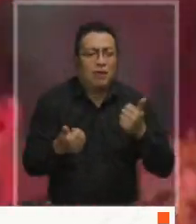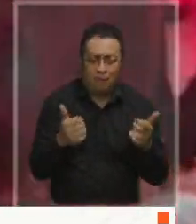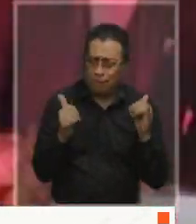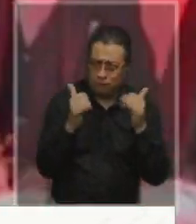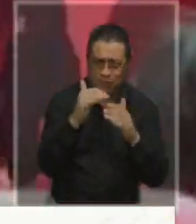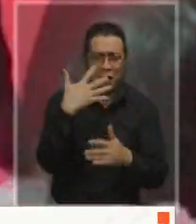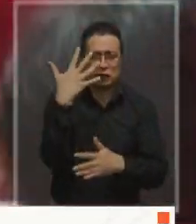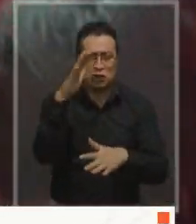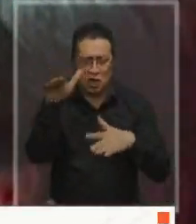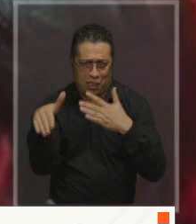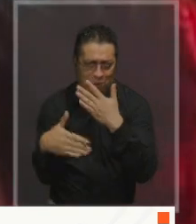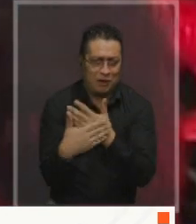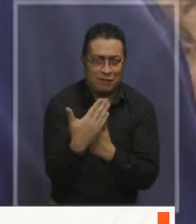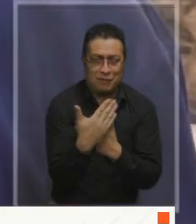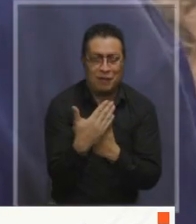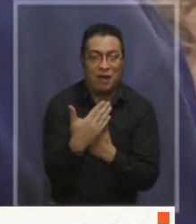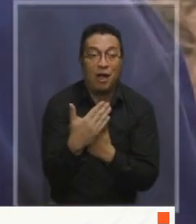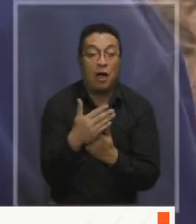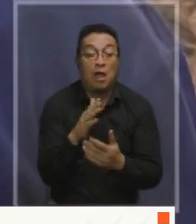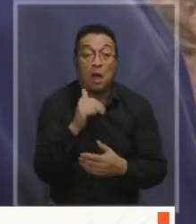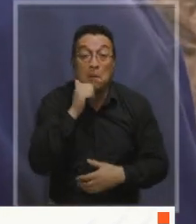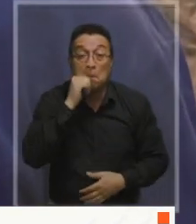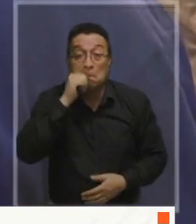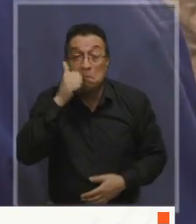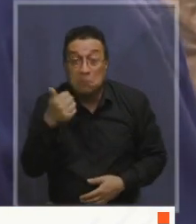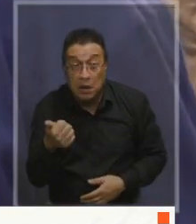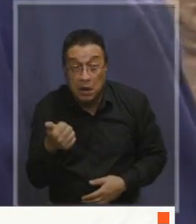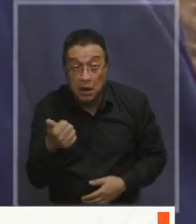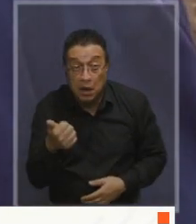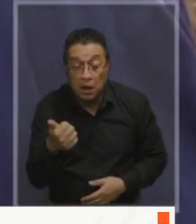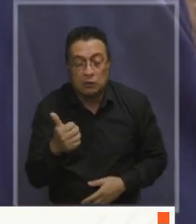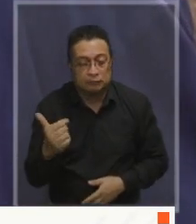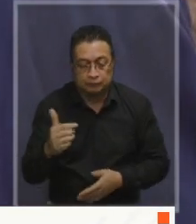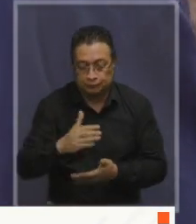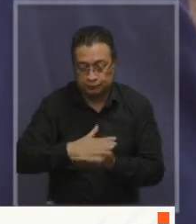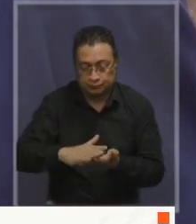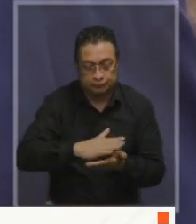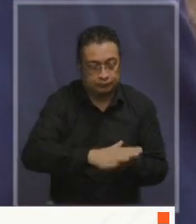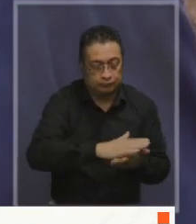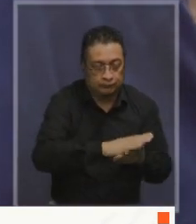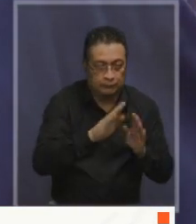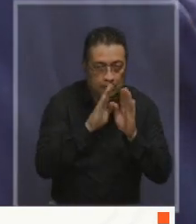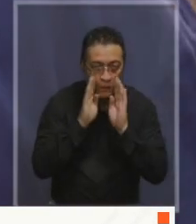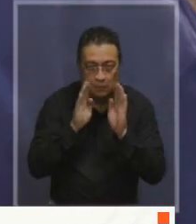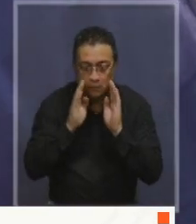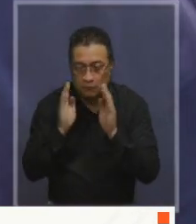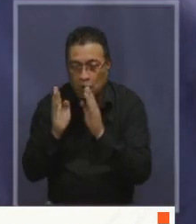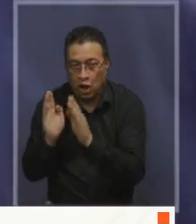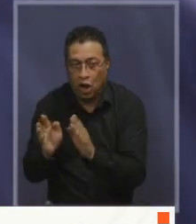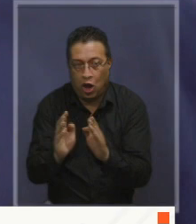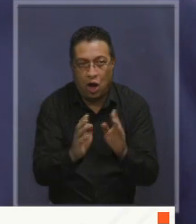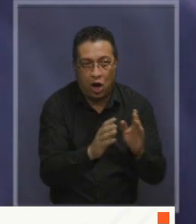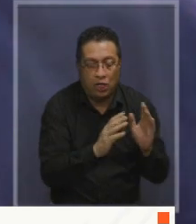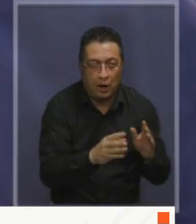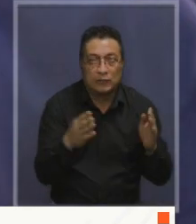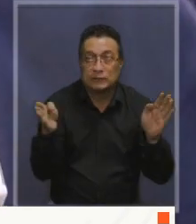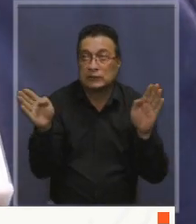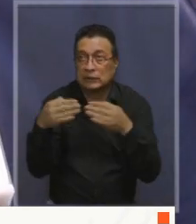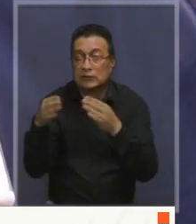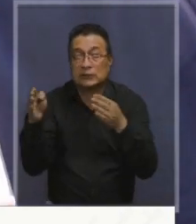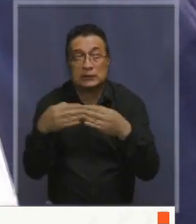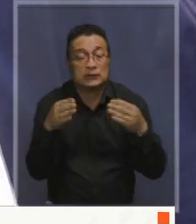las 5 de la mañana y nada pues ya al otro día ya tenemos que empezar a limpiar ordenar a cerrar